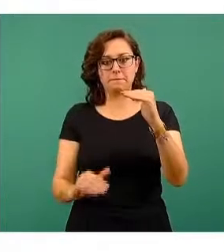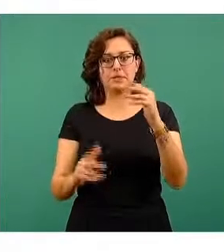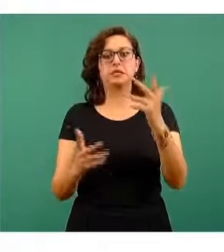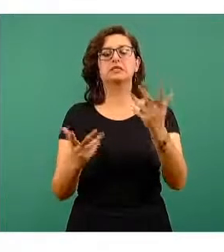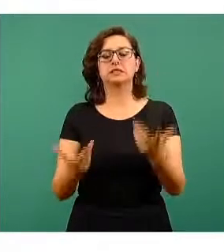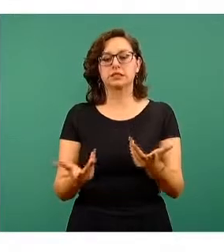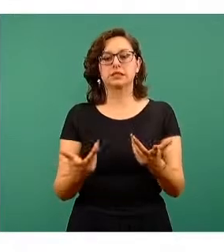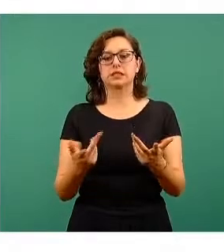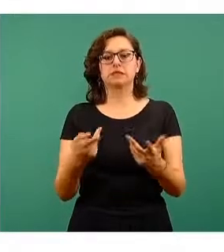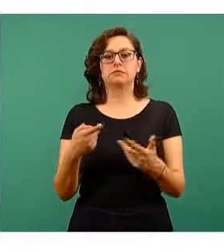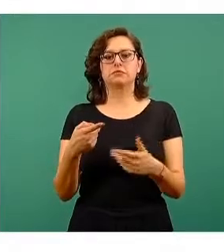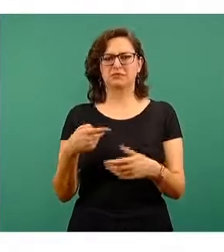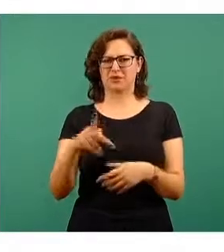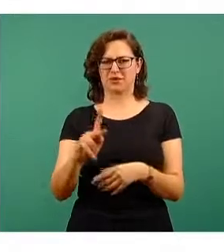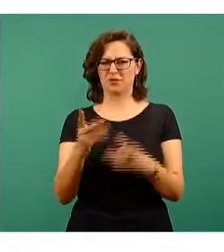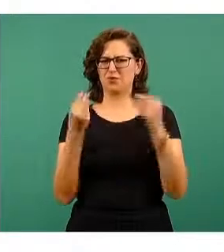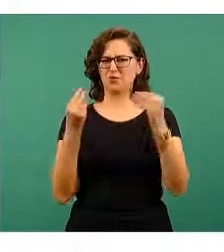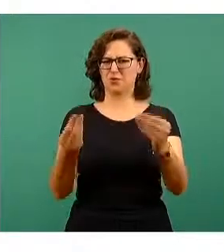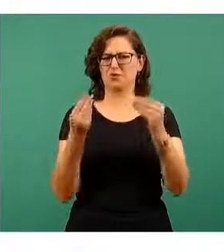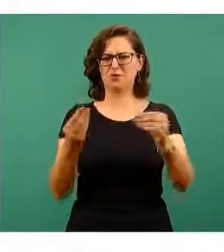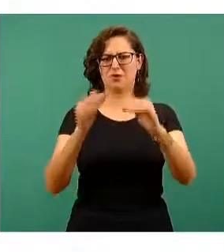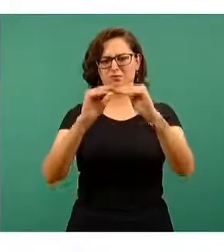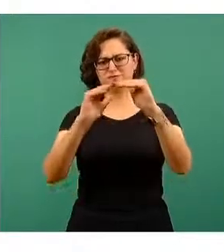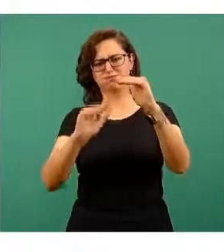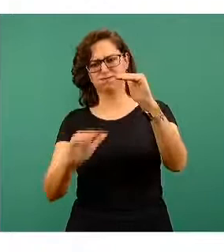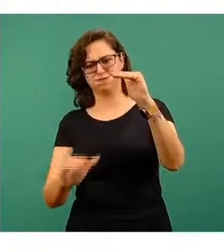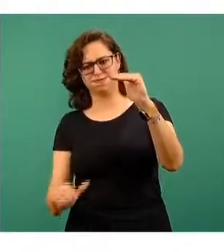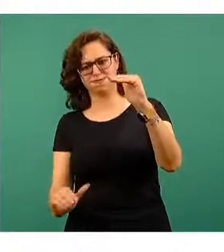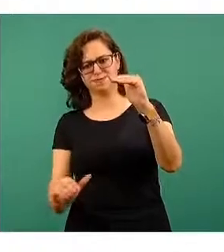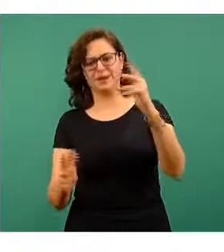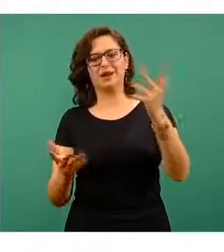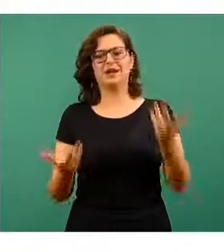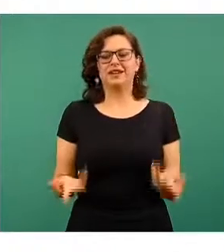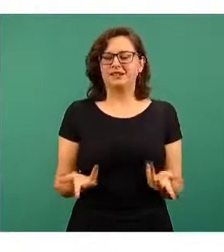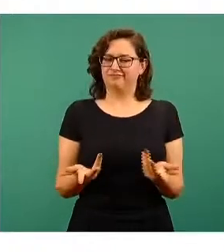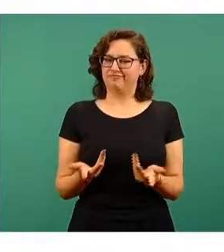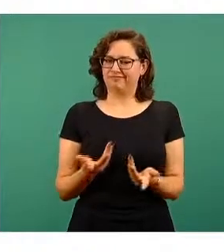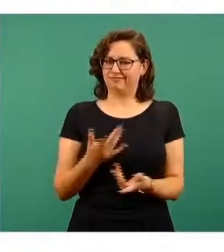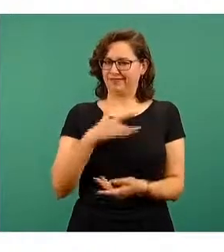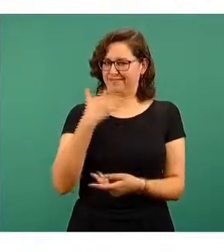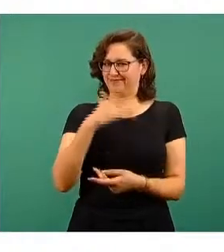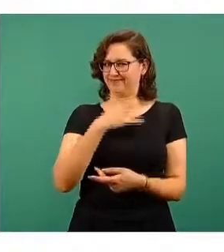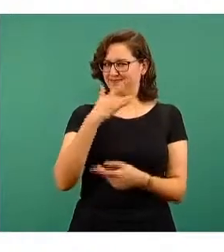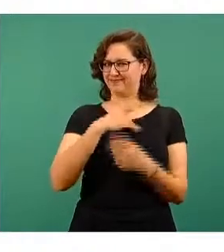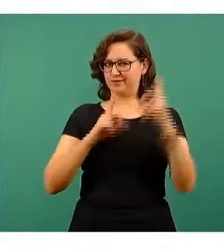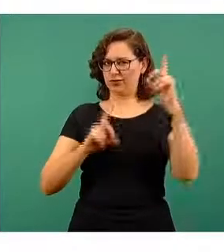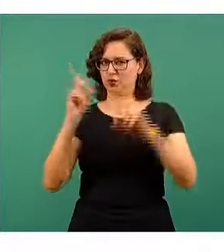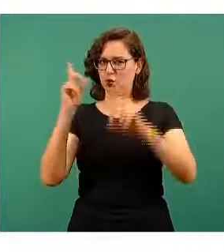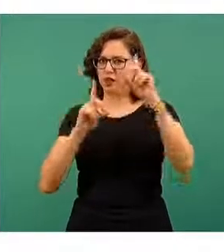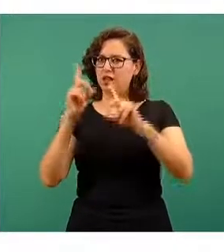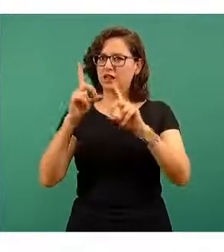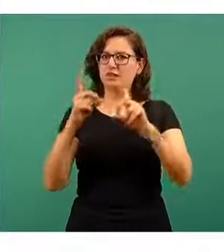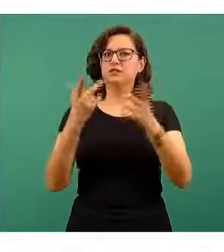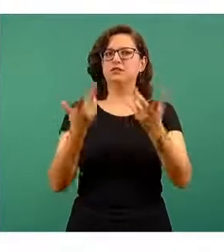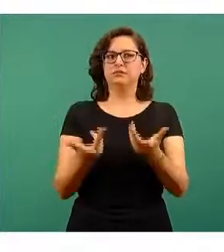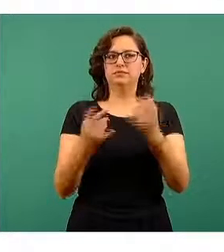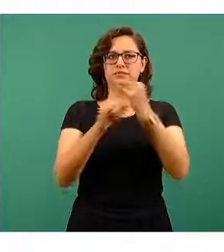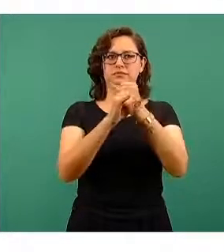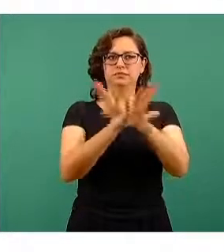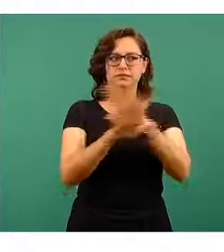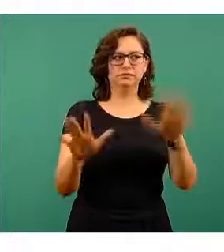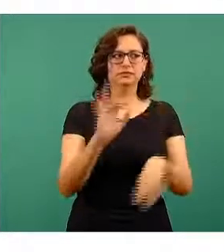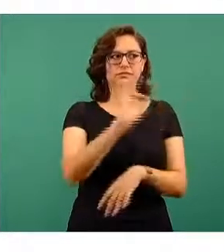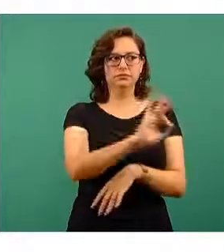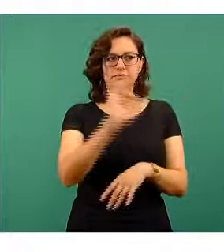son disminuciones muy marcadas, porque en la medida que se siguen notificando los casos y se siguen clasificando por fecha